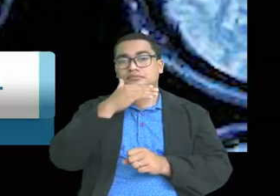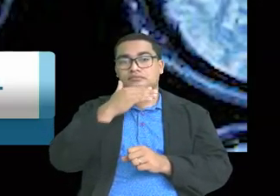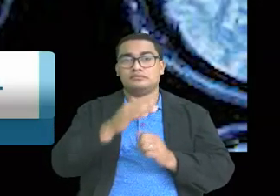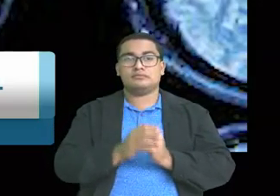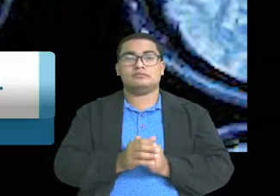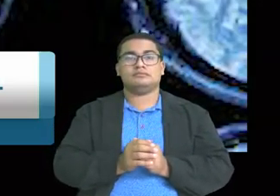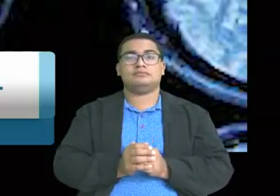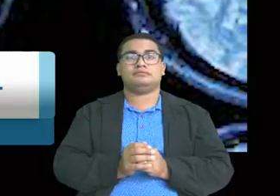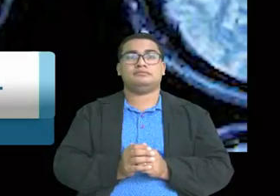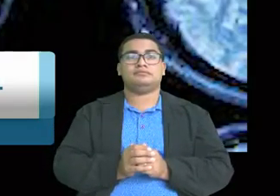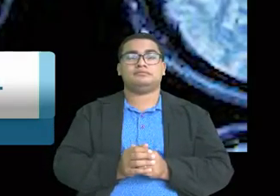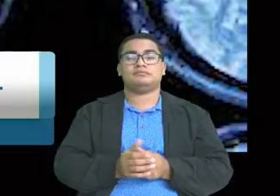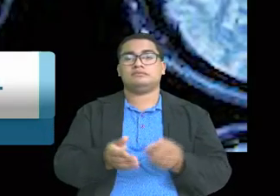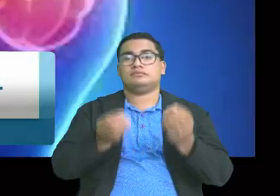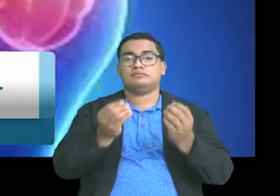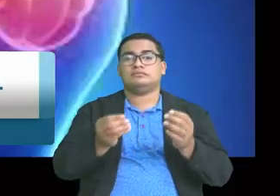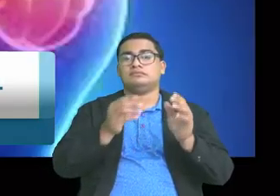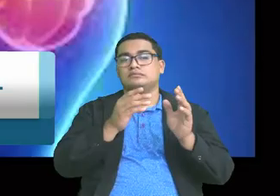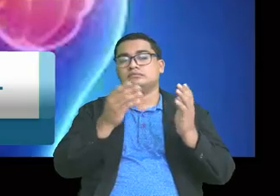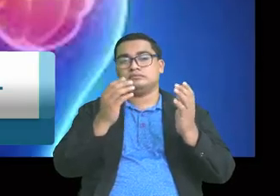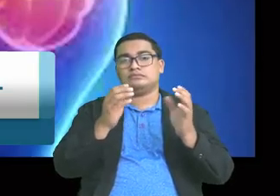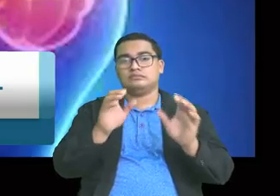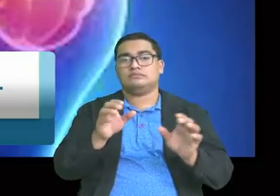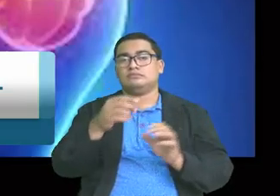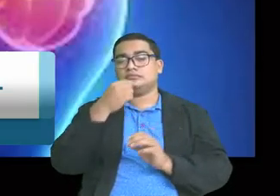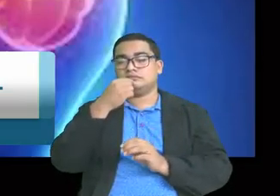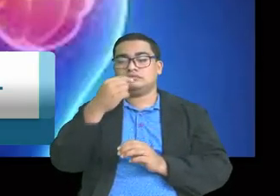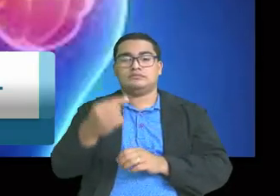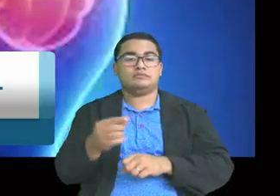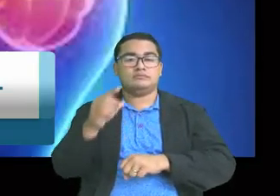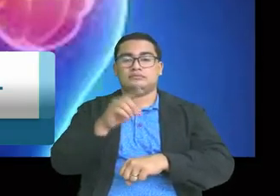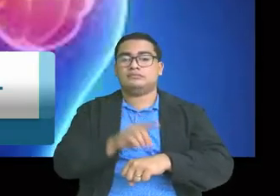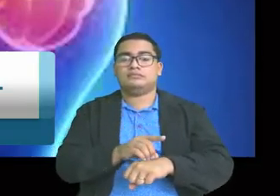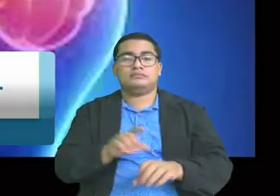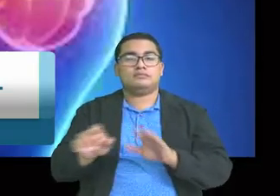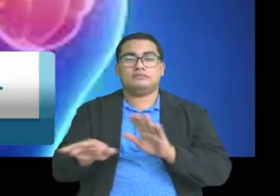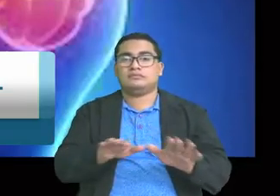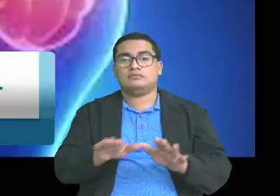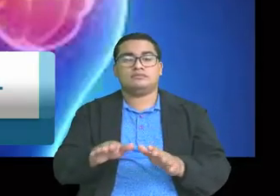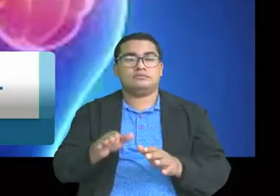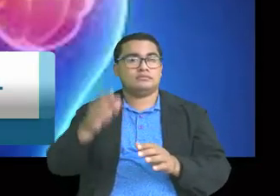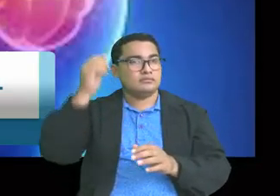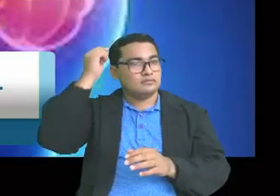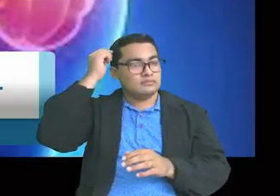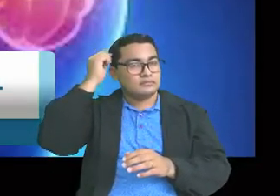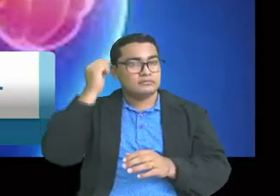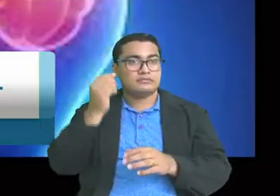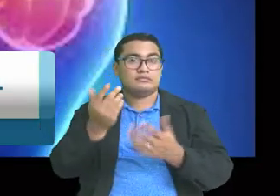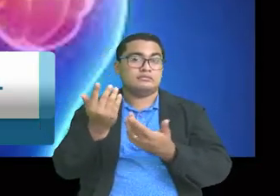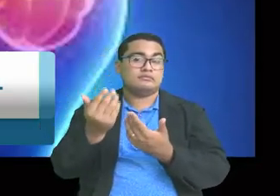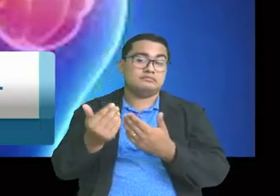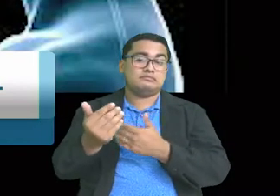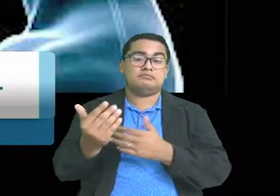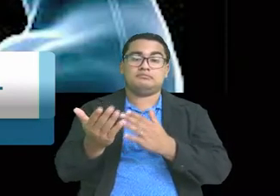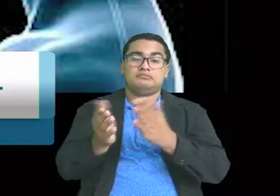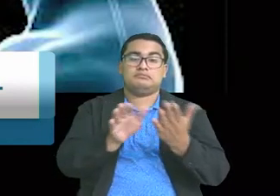yo he escuchado decir casos, pues, de que el doctor dijo que no se puede operar, que ya así el paciente es. Solo está esperando la muerte